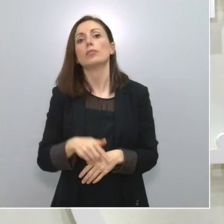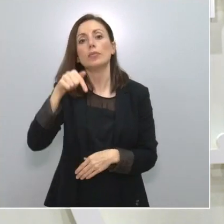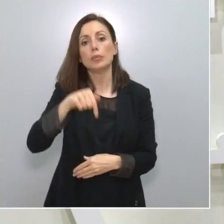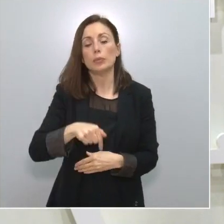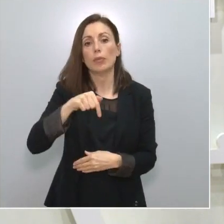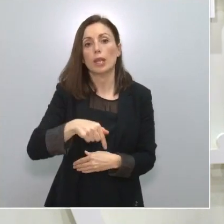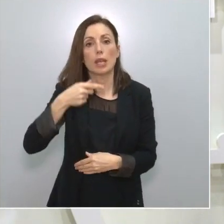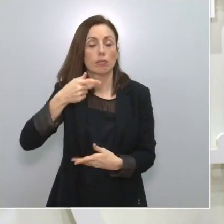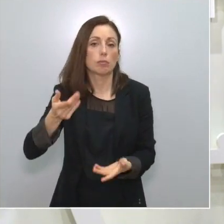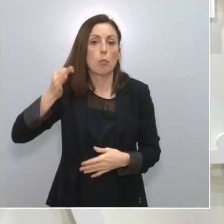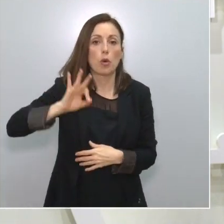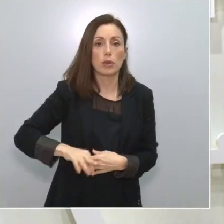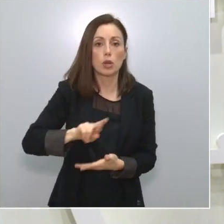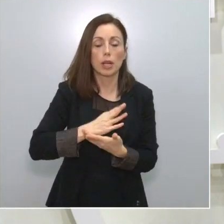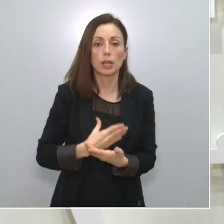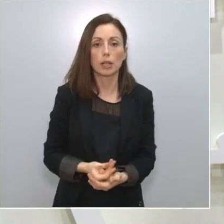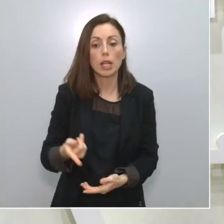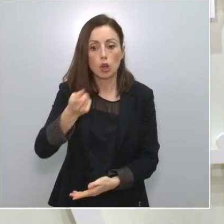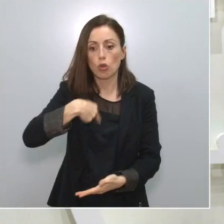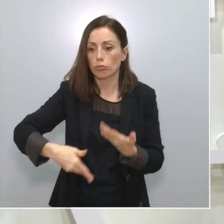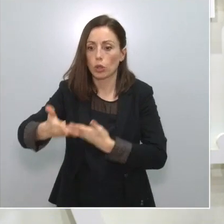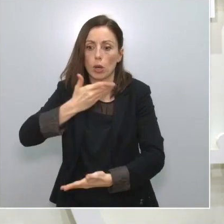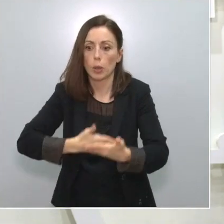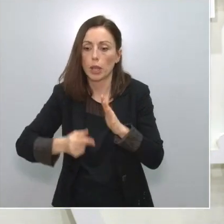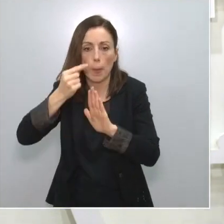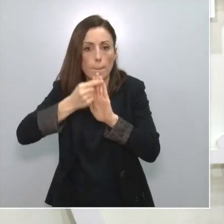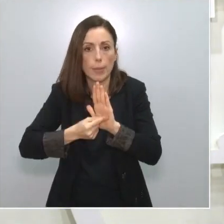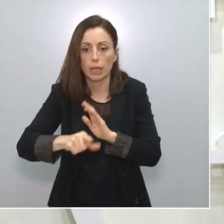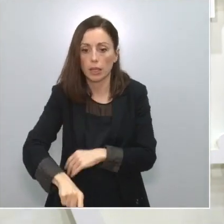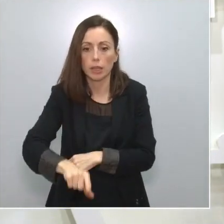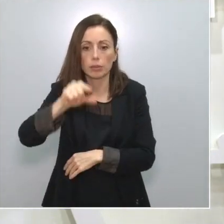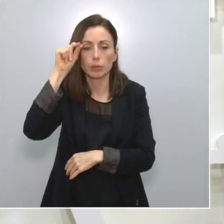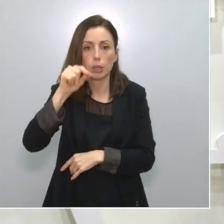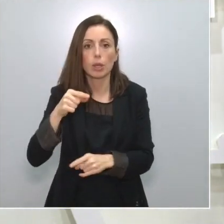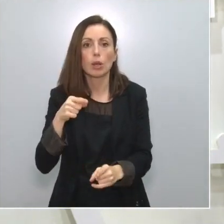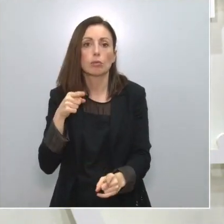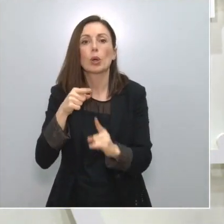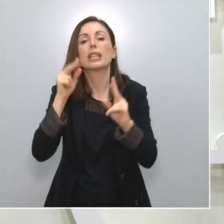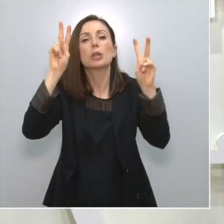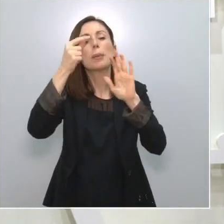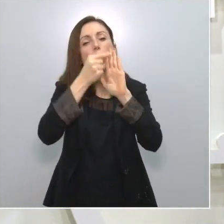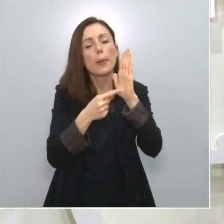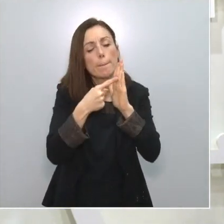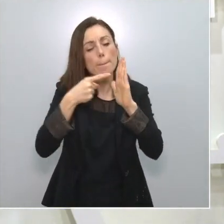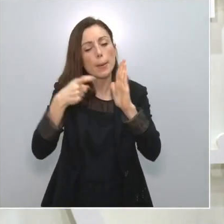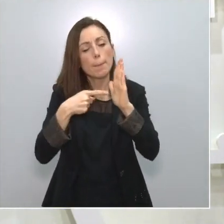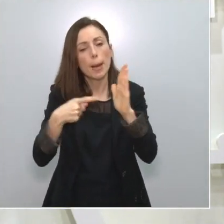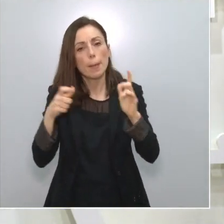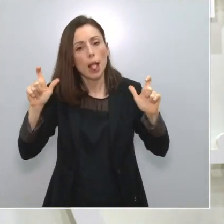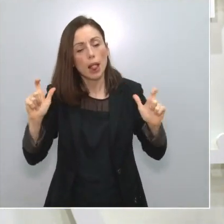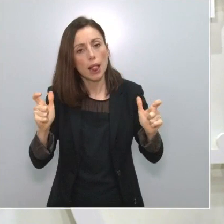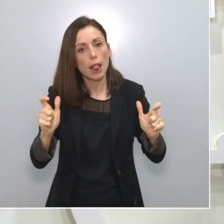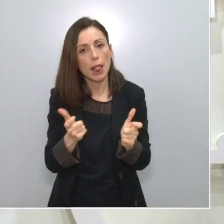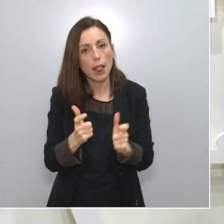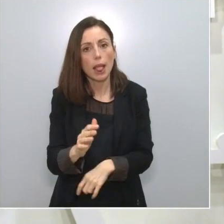de Murcia. Y, por supuesto, que vamos a colaborar en aquellas medidas que haya que tomar para la desescalada. De hecho, además es